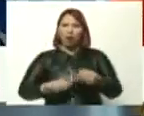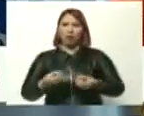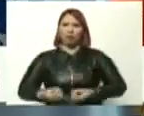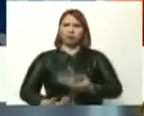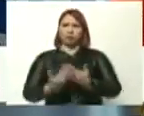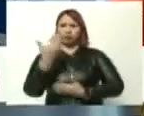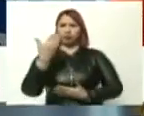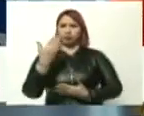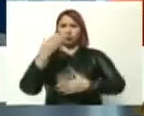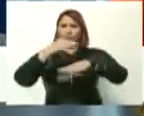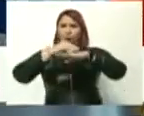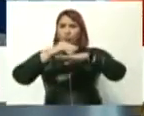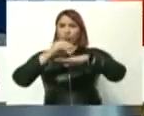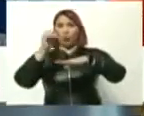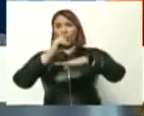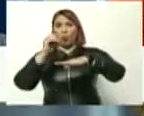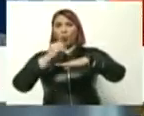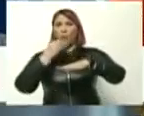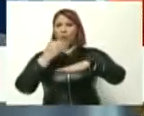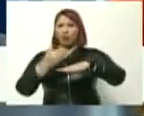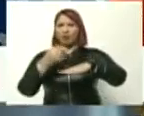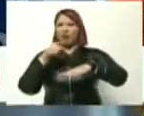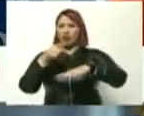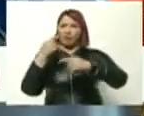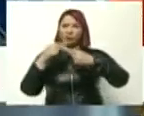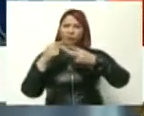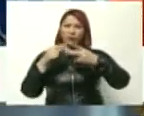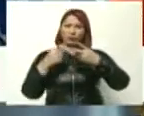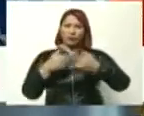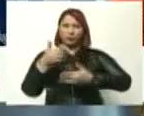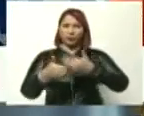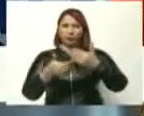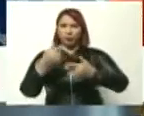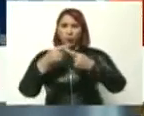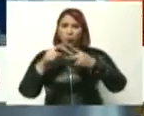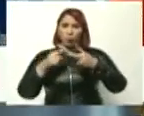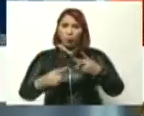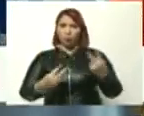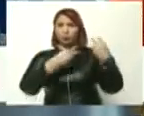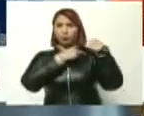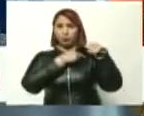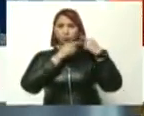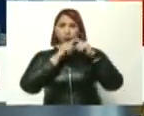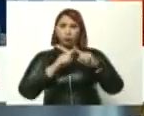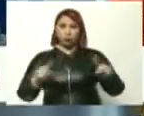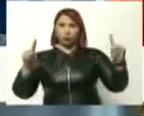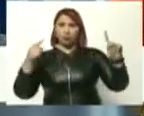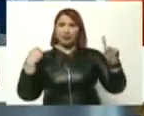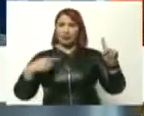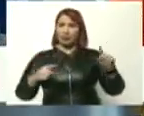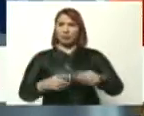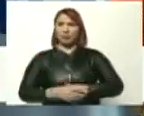para citar o notificar en una causa que adelanta otra representación distinta a la que